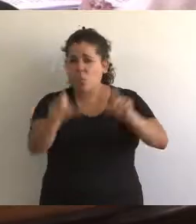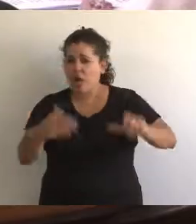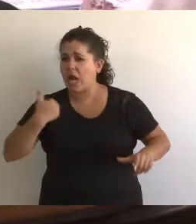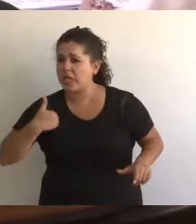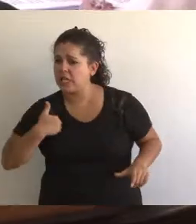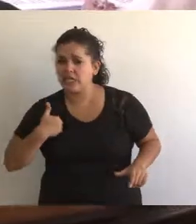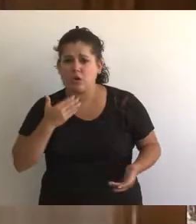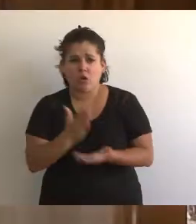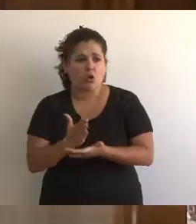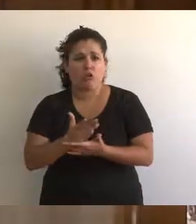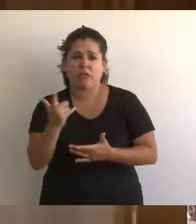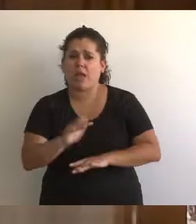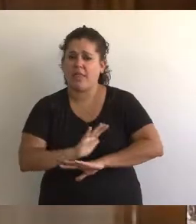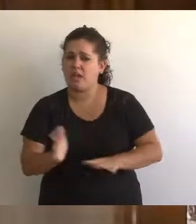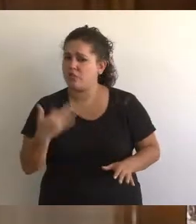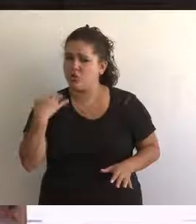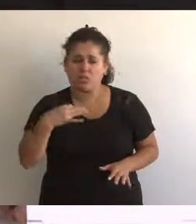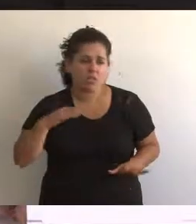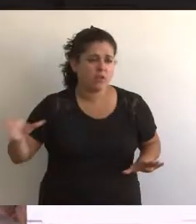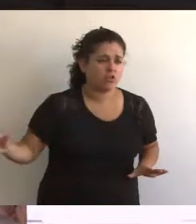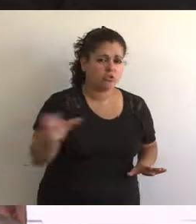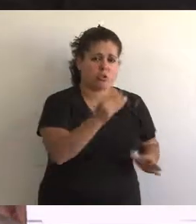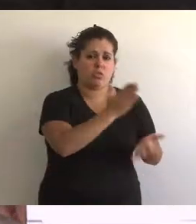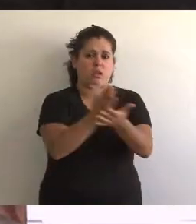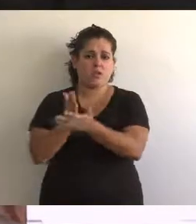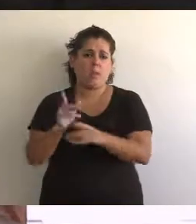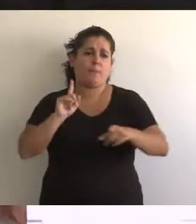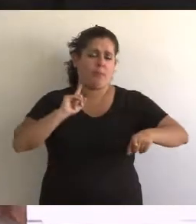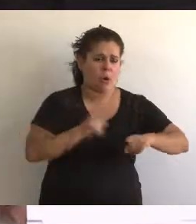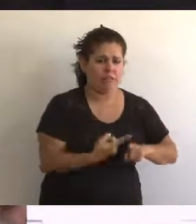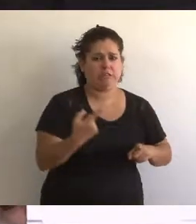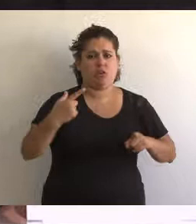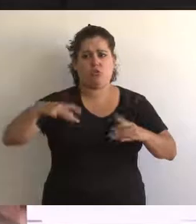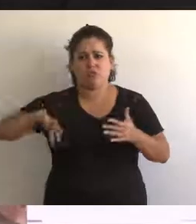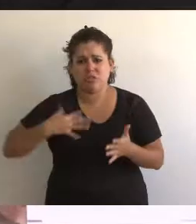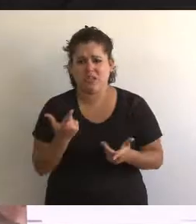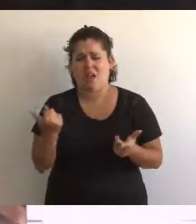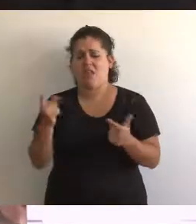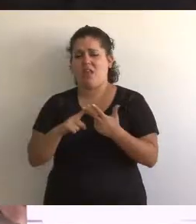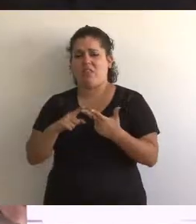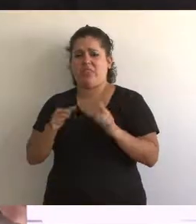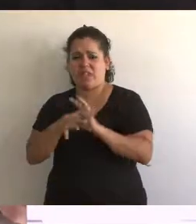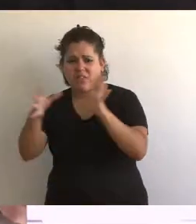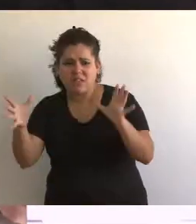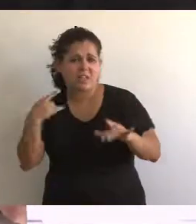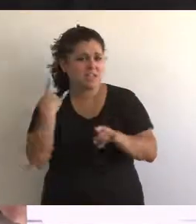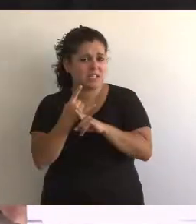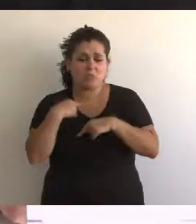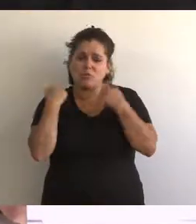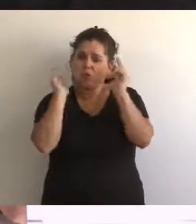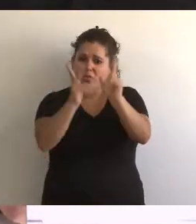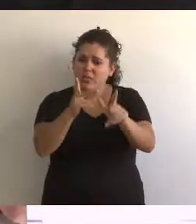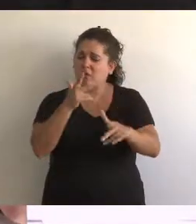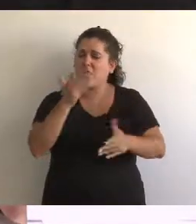sin acceder a los derechos sociales, a los derechos políticos, a los derechos de libertad, que como digo siempre, no son